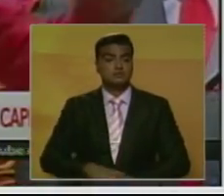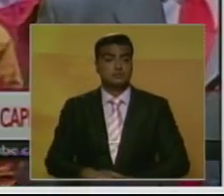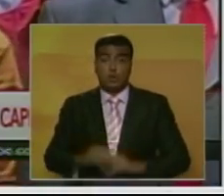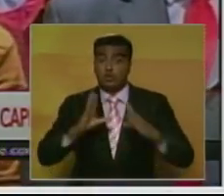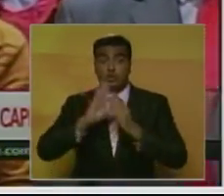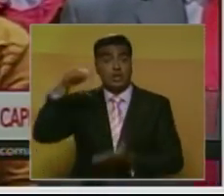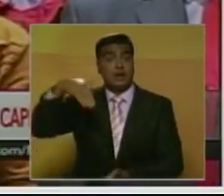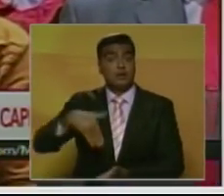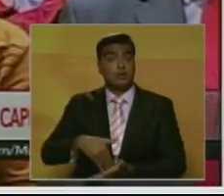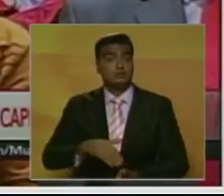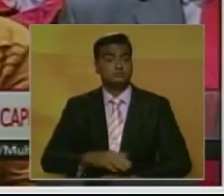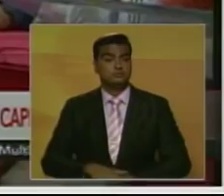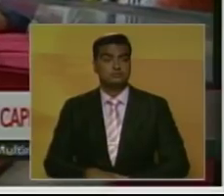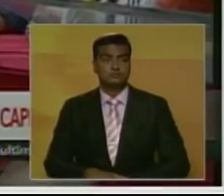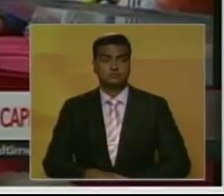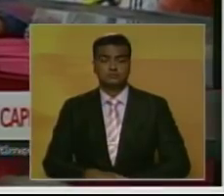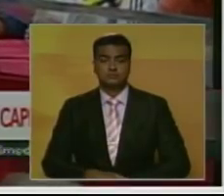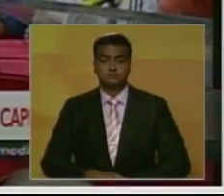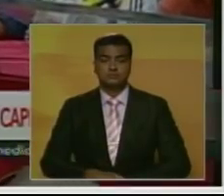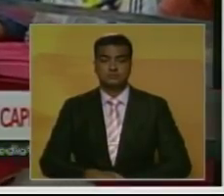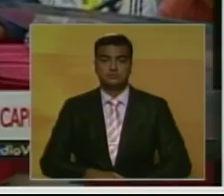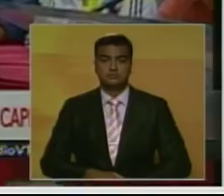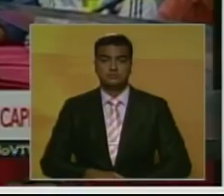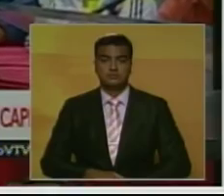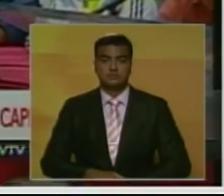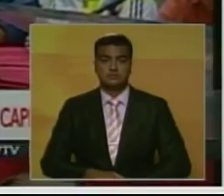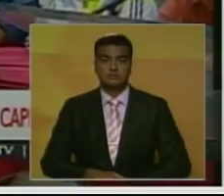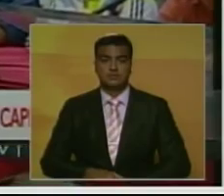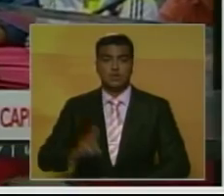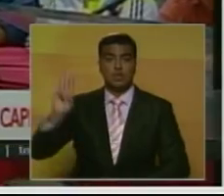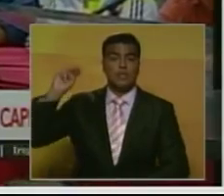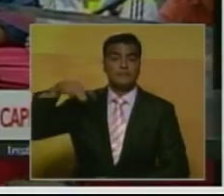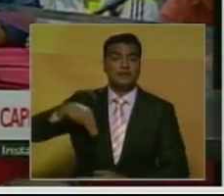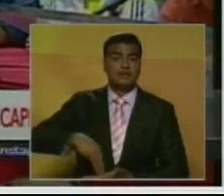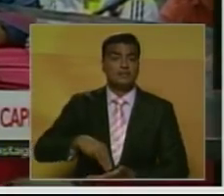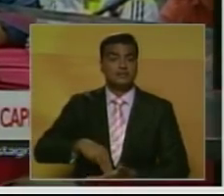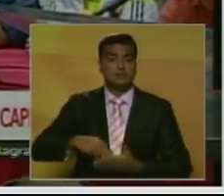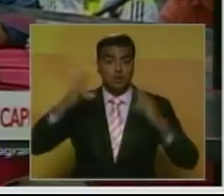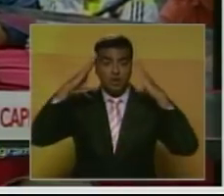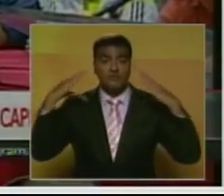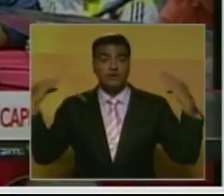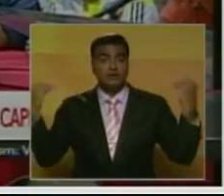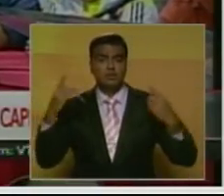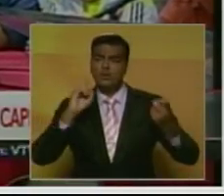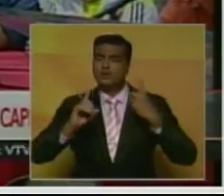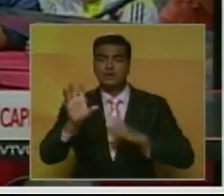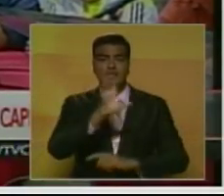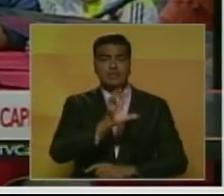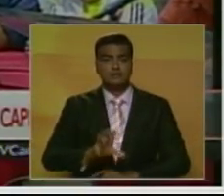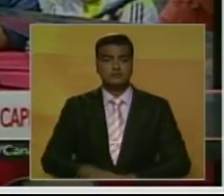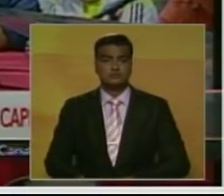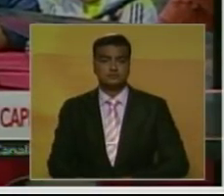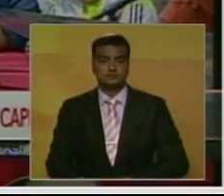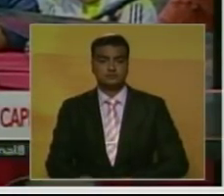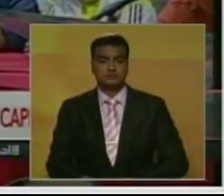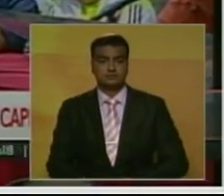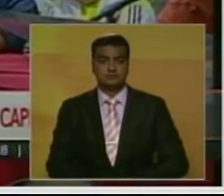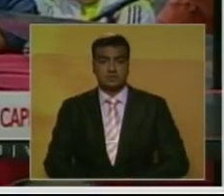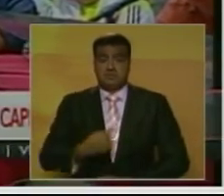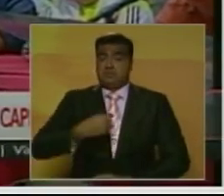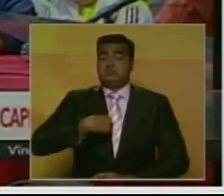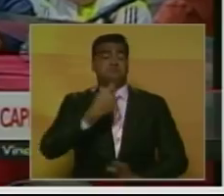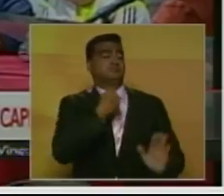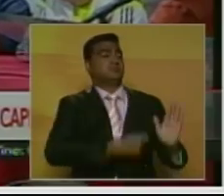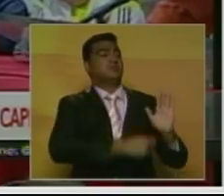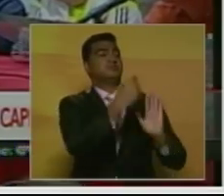de Aragua, o los de Miranda, o los de Vargas, o los de cualquier estado. Bueno, hasta yo me anotaría